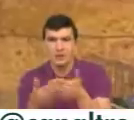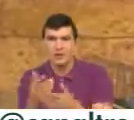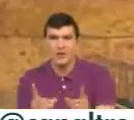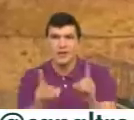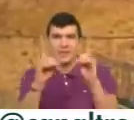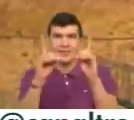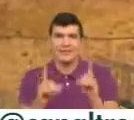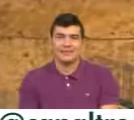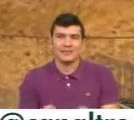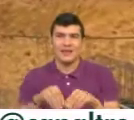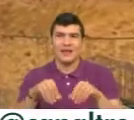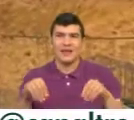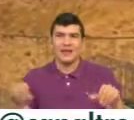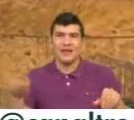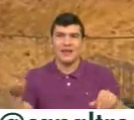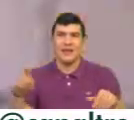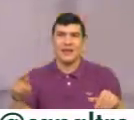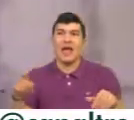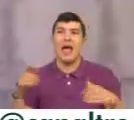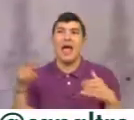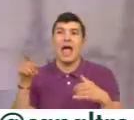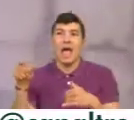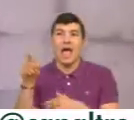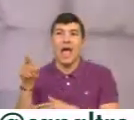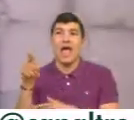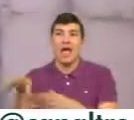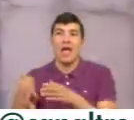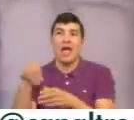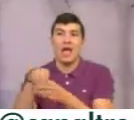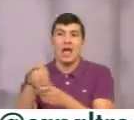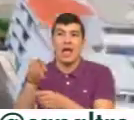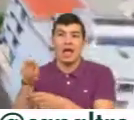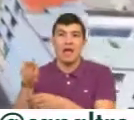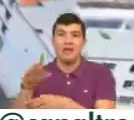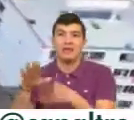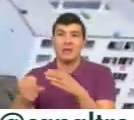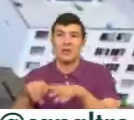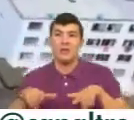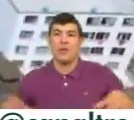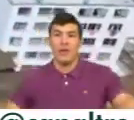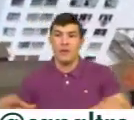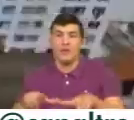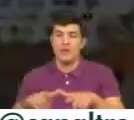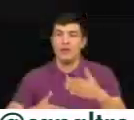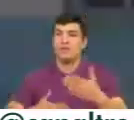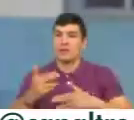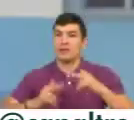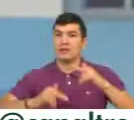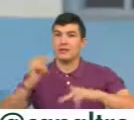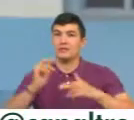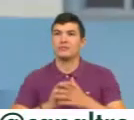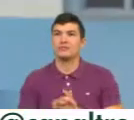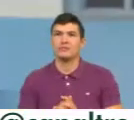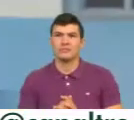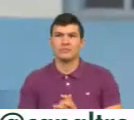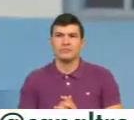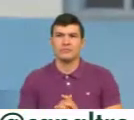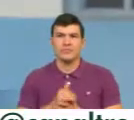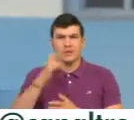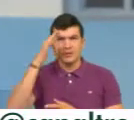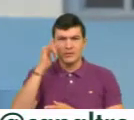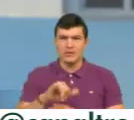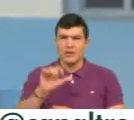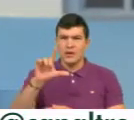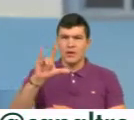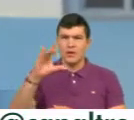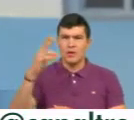que el terreno pertenece al municipio y que es este el que dispone del lote para la obra. Pues yo creo que no fue Lucho Bohórquez como